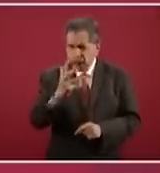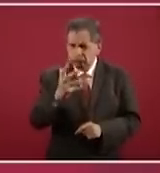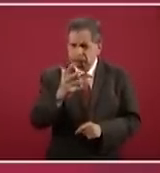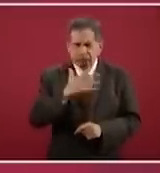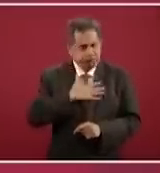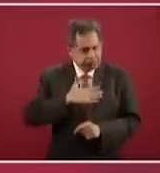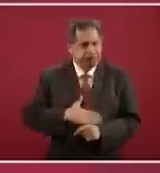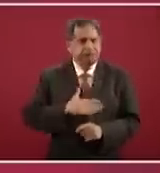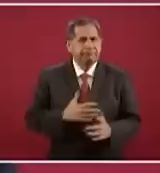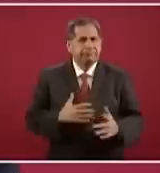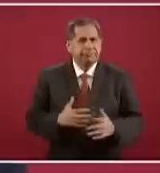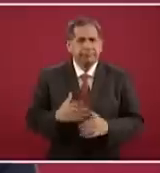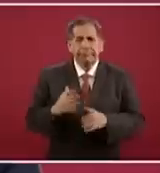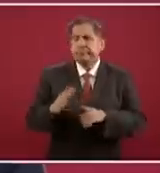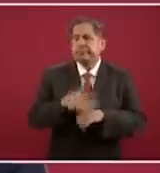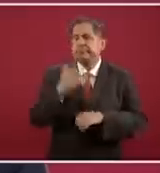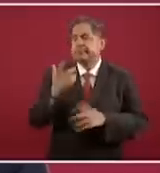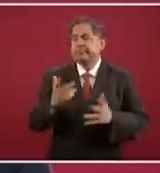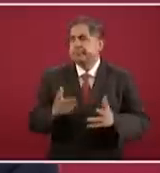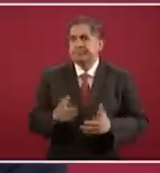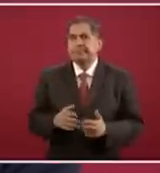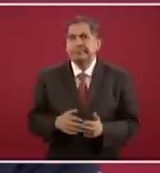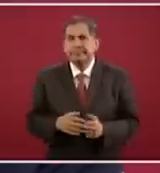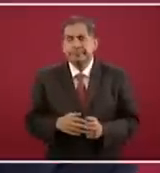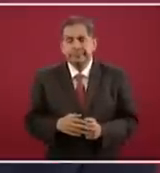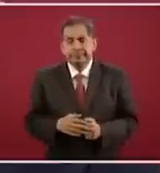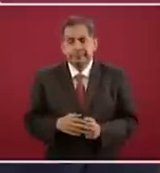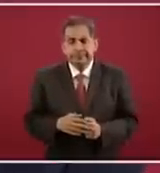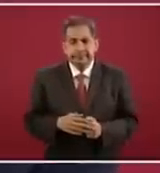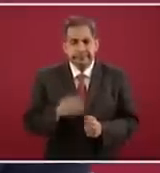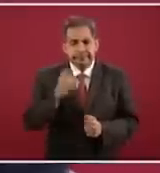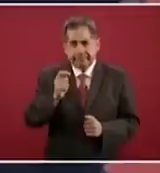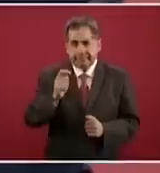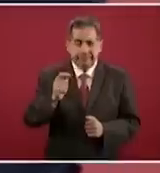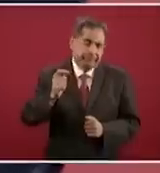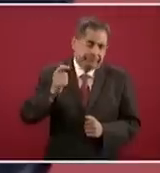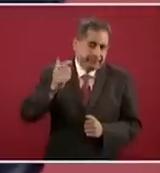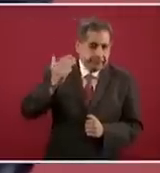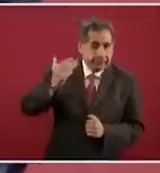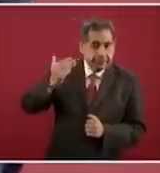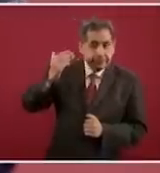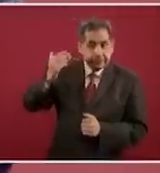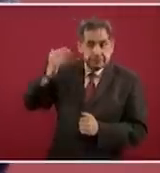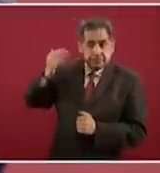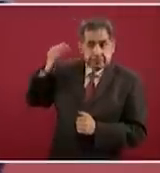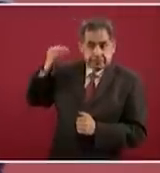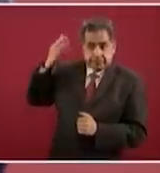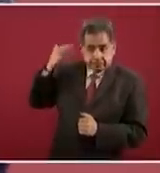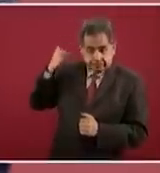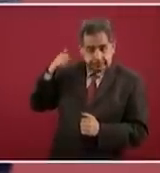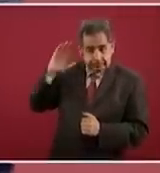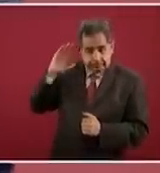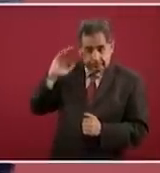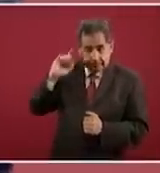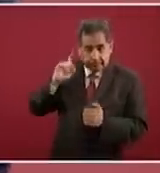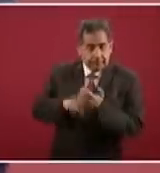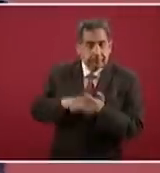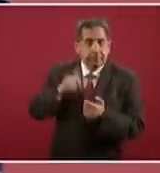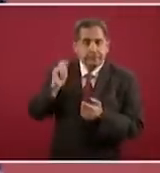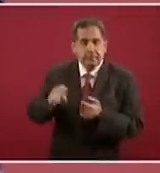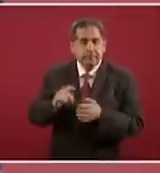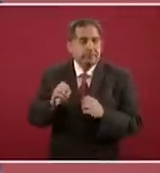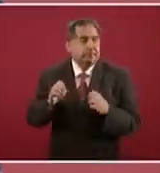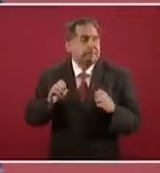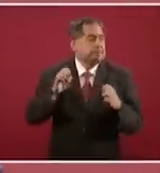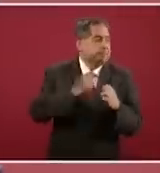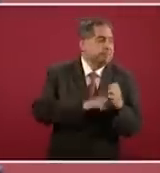porque una de las prácticas de los últimos tiempos fue